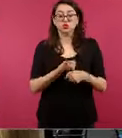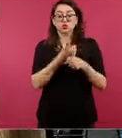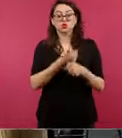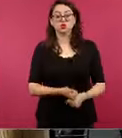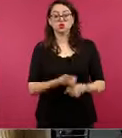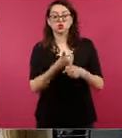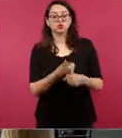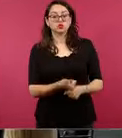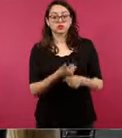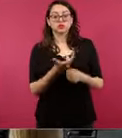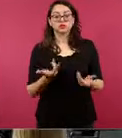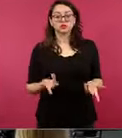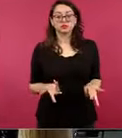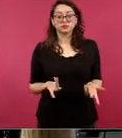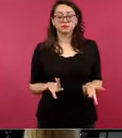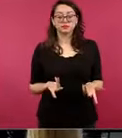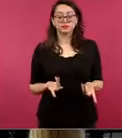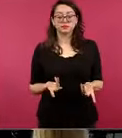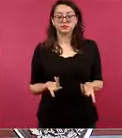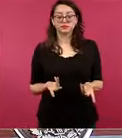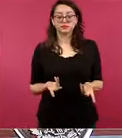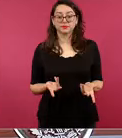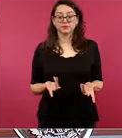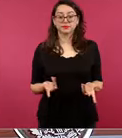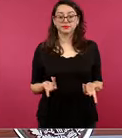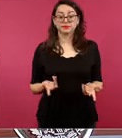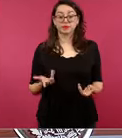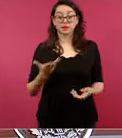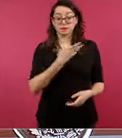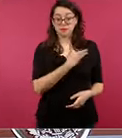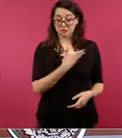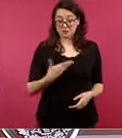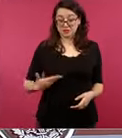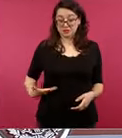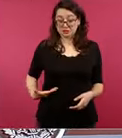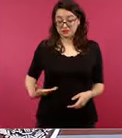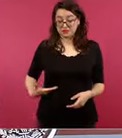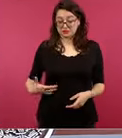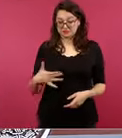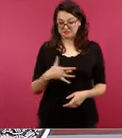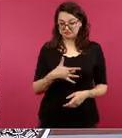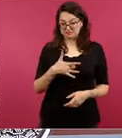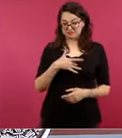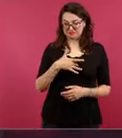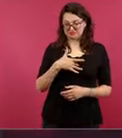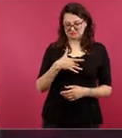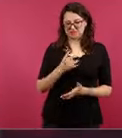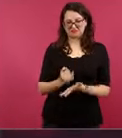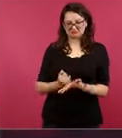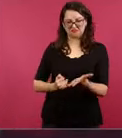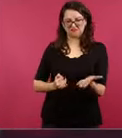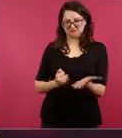limitado que sea, si se dispone a hacer daño,